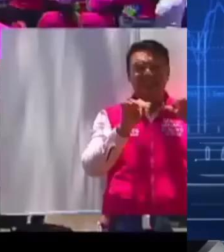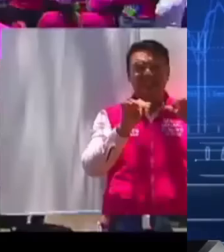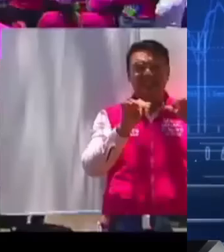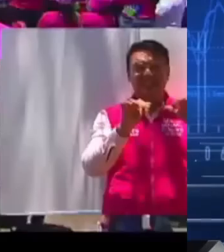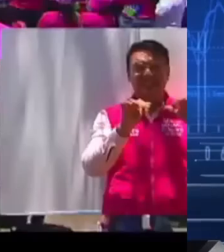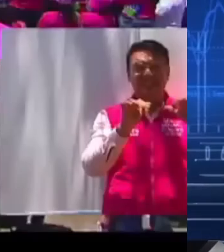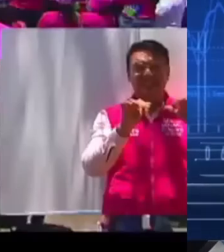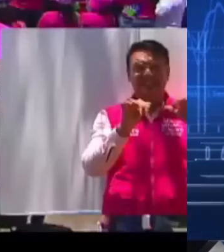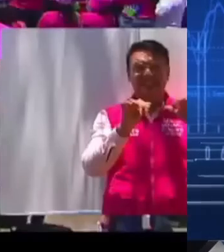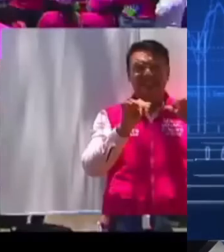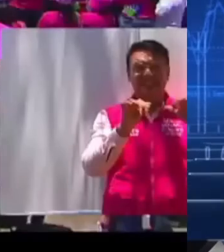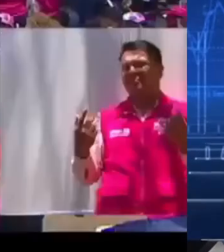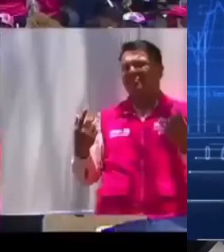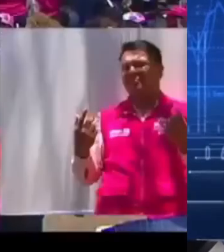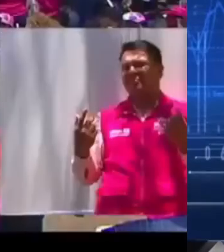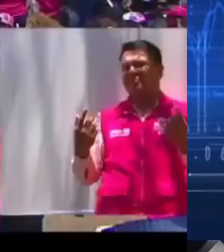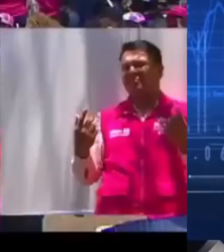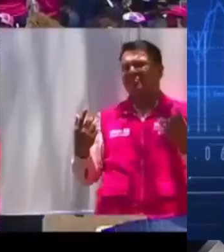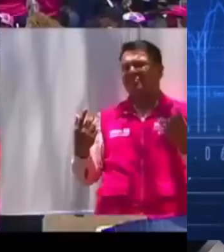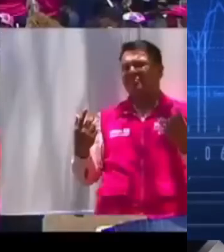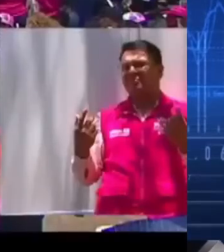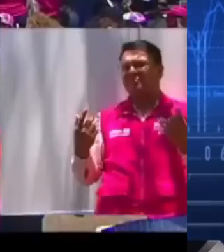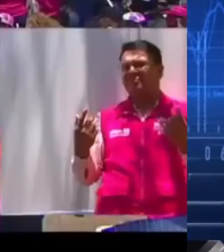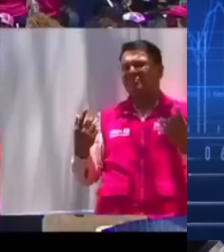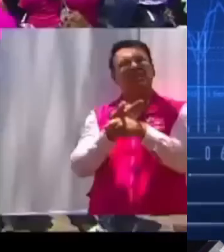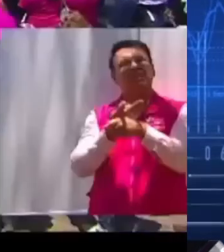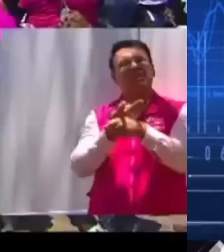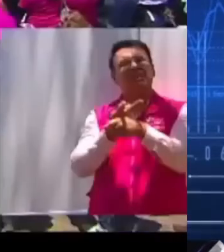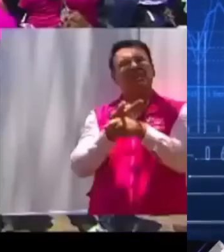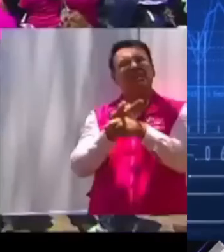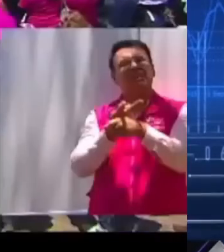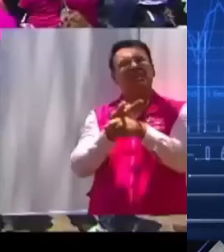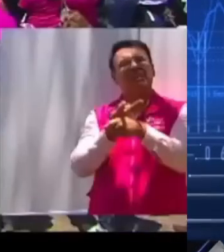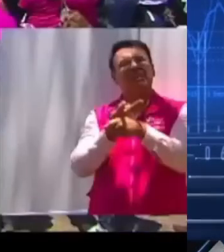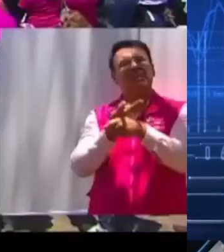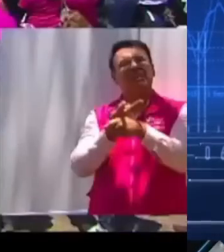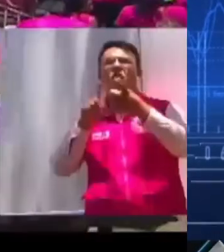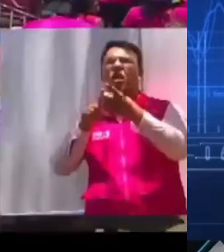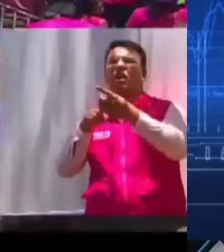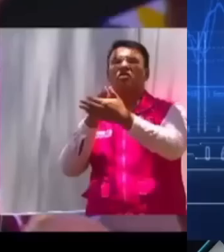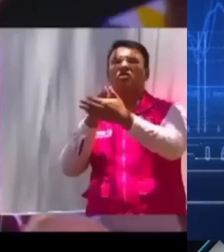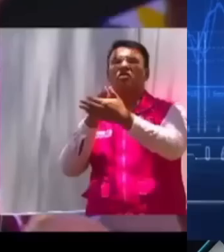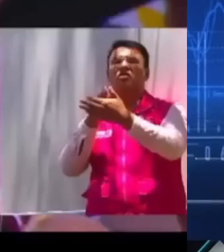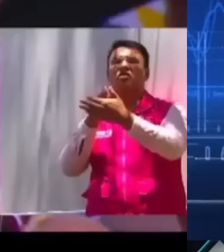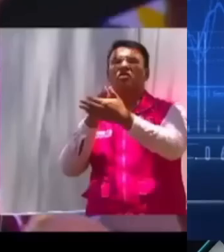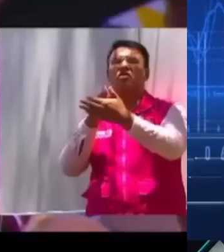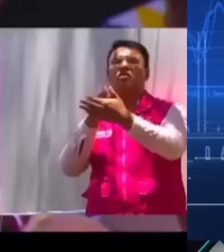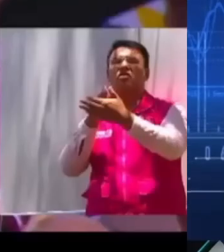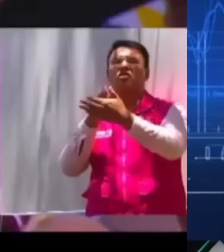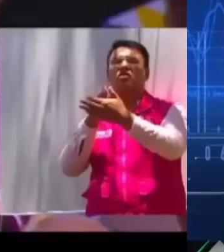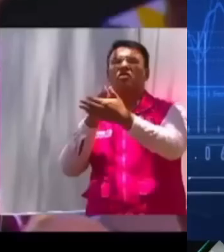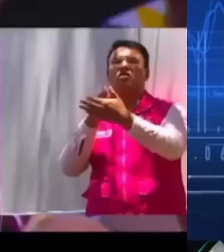la sociedad civil Qué sería desde México a donde se dirigiría si no